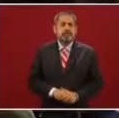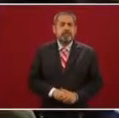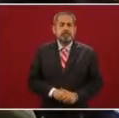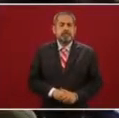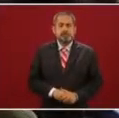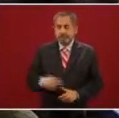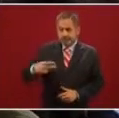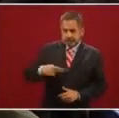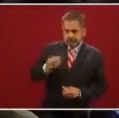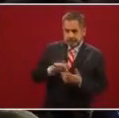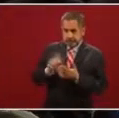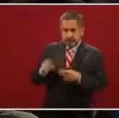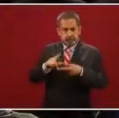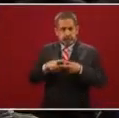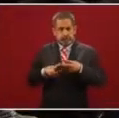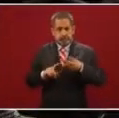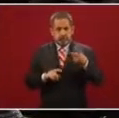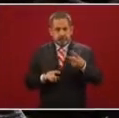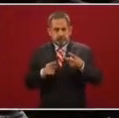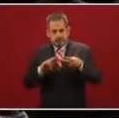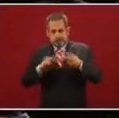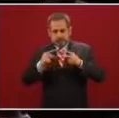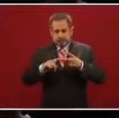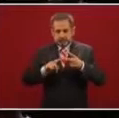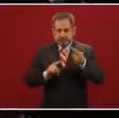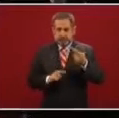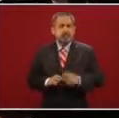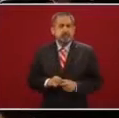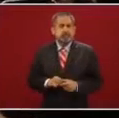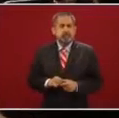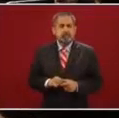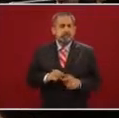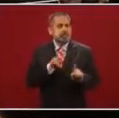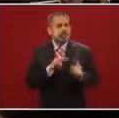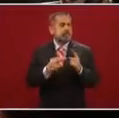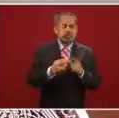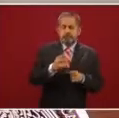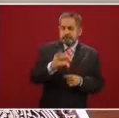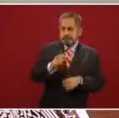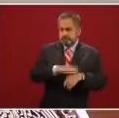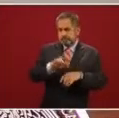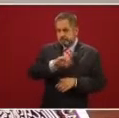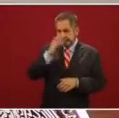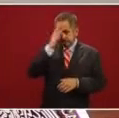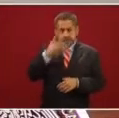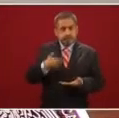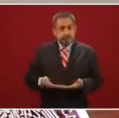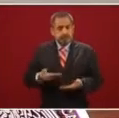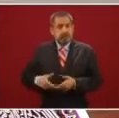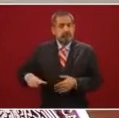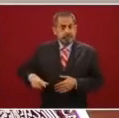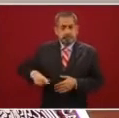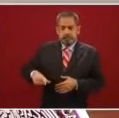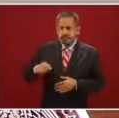por su pregunta. Voy a empezar por lo último. ¿Por qué hay esta percepción? Una cosa que hay que reconocer es que este gobierno, desde que